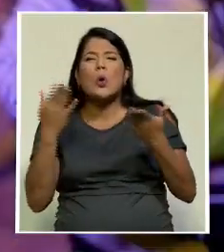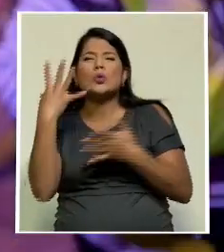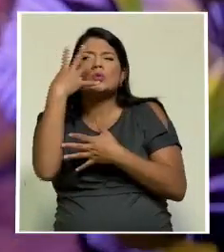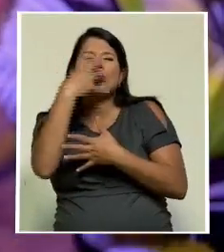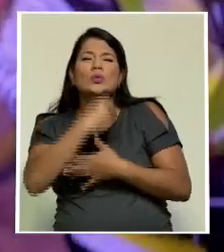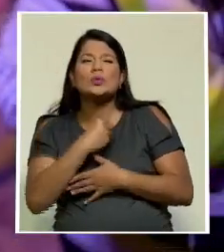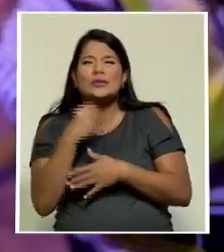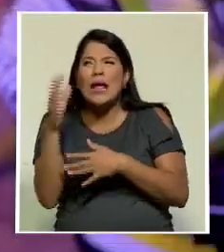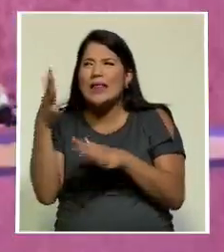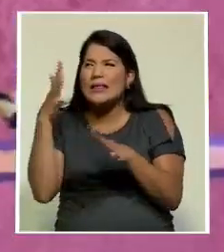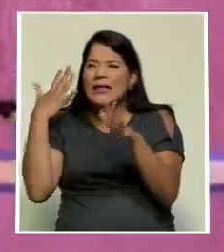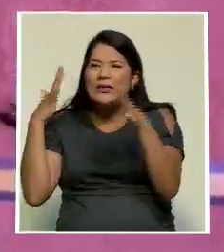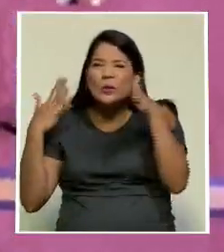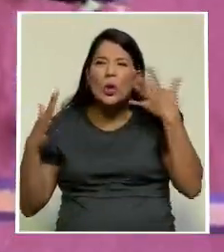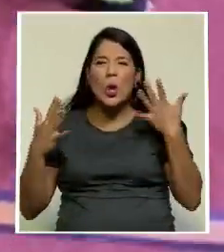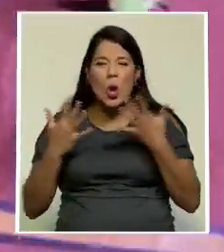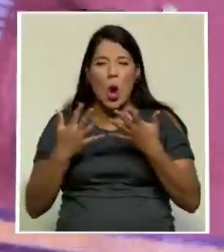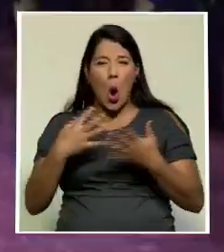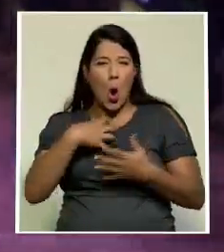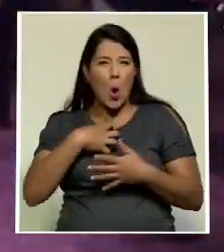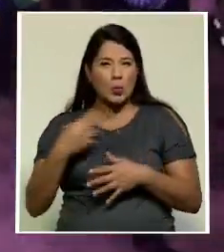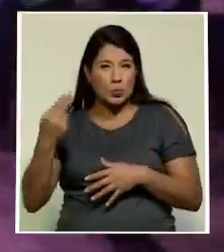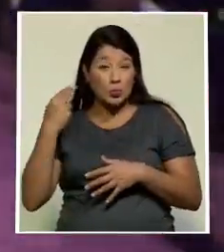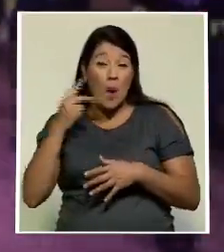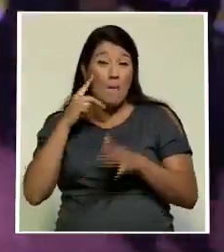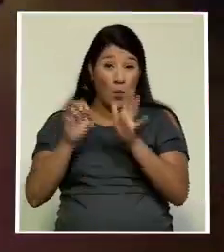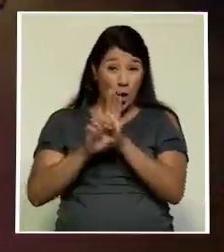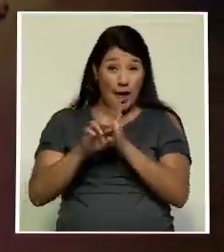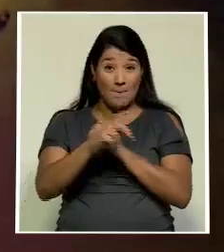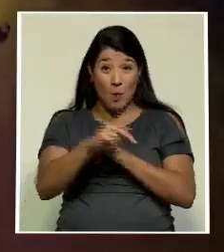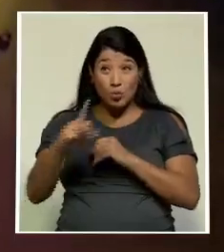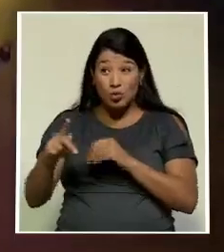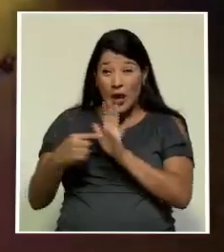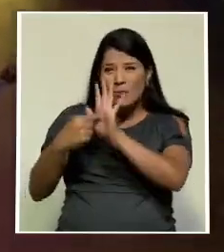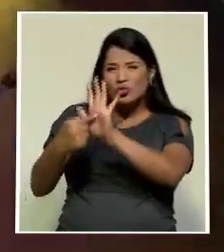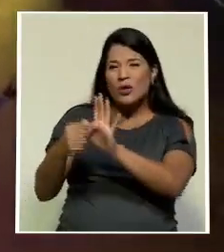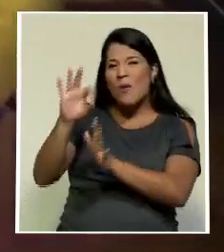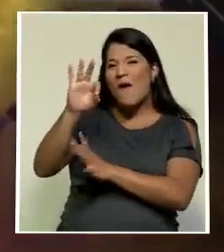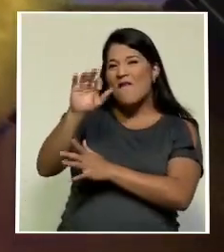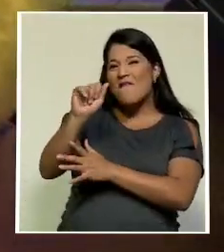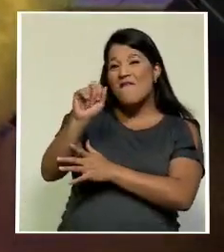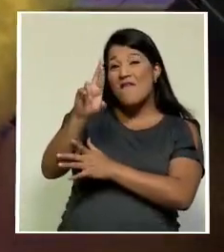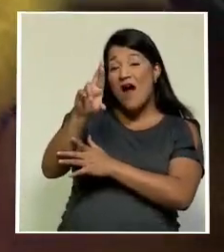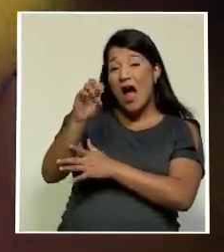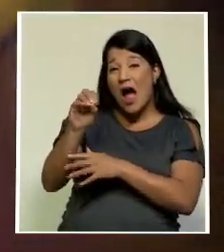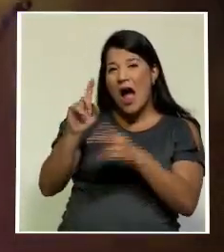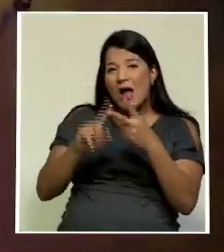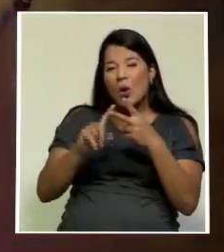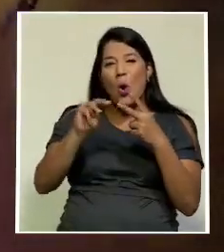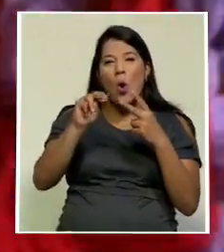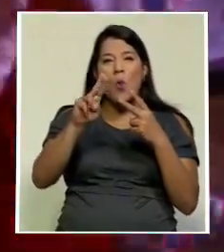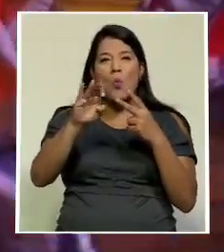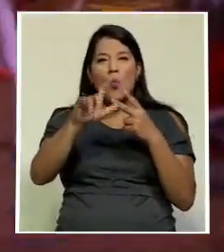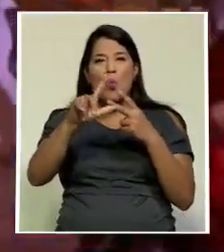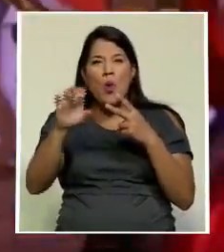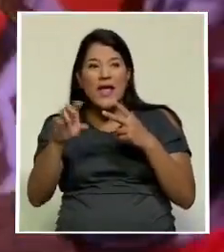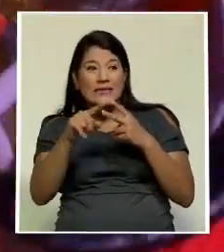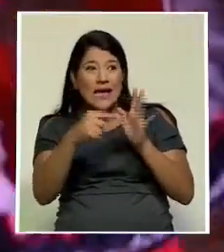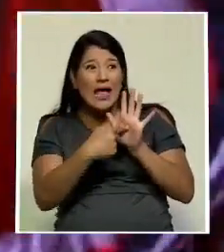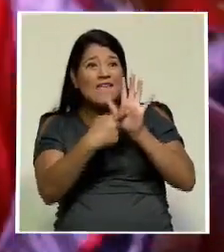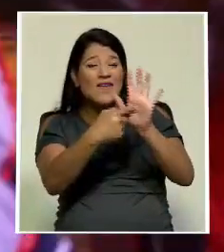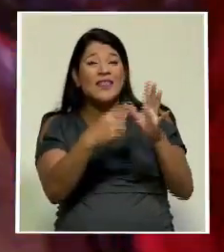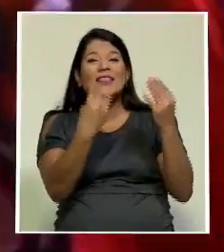patrimoniales. Te pongo algunos ejemplos, por ejemplo en Punta Arenas, el faro, el muelle, donde venden los Churchill, se veían los artistas tomando